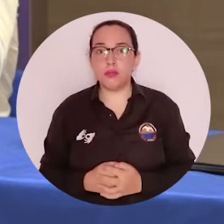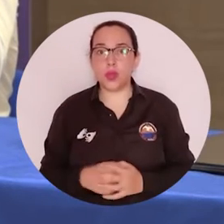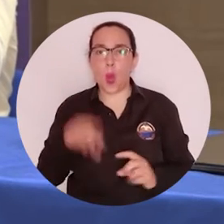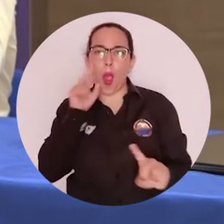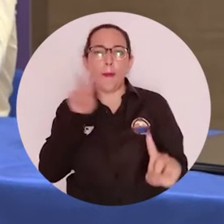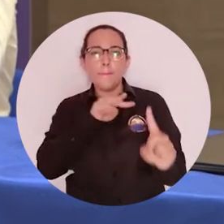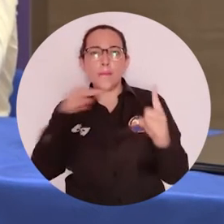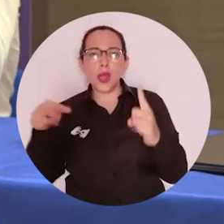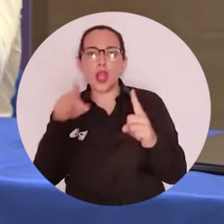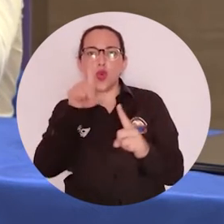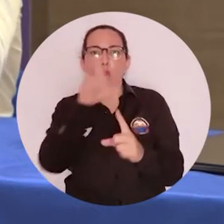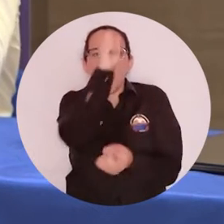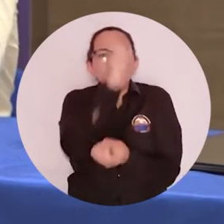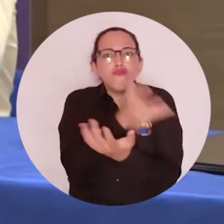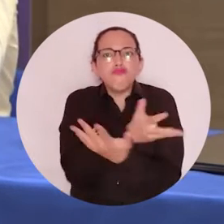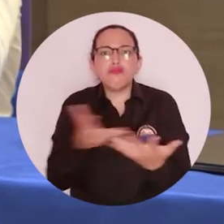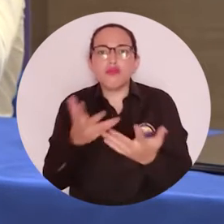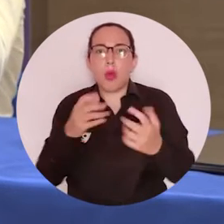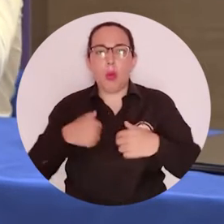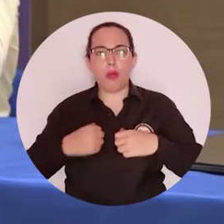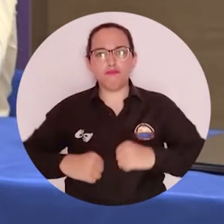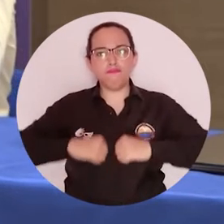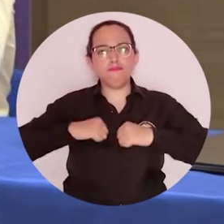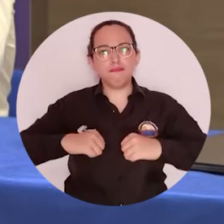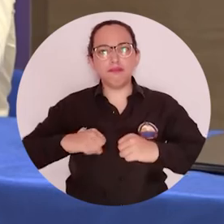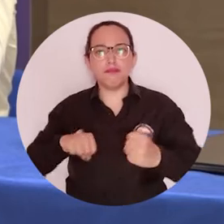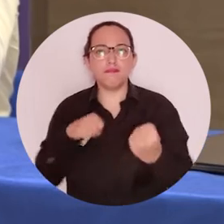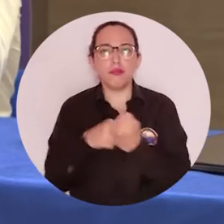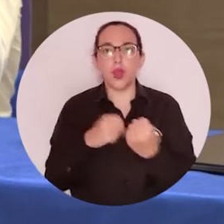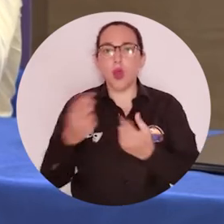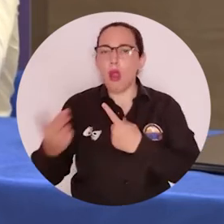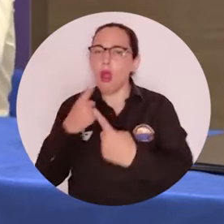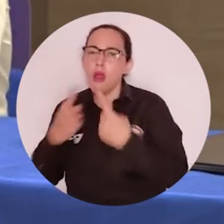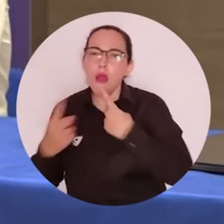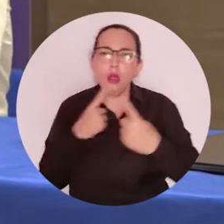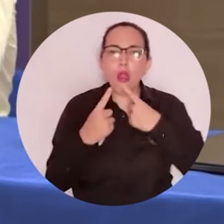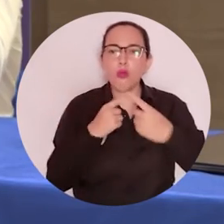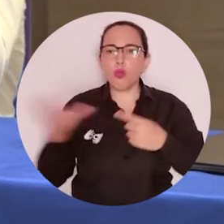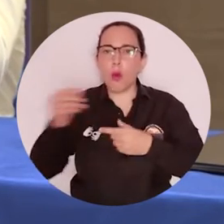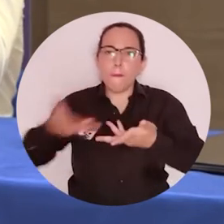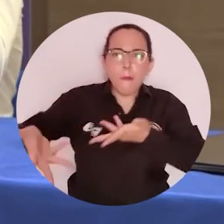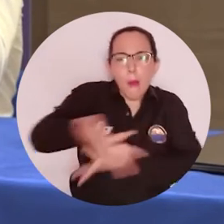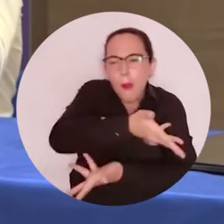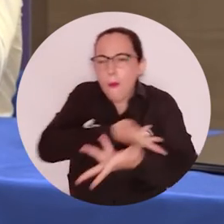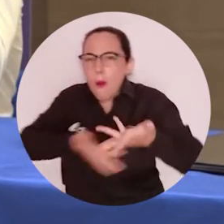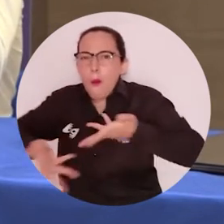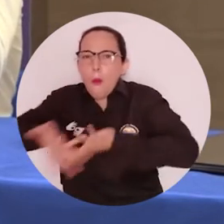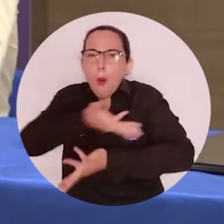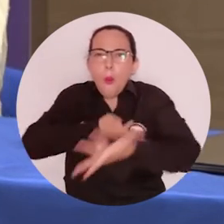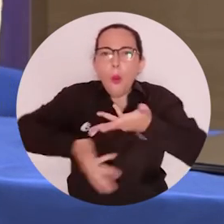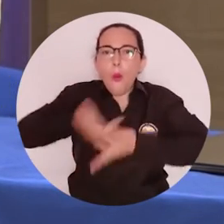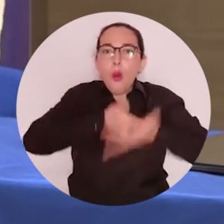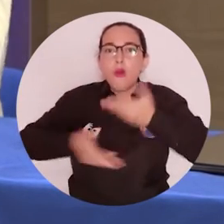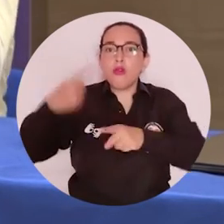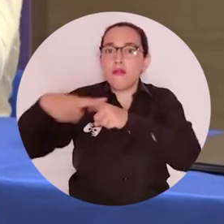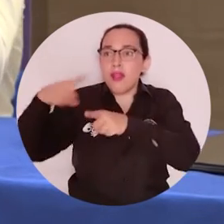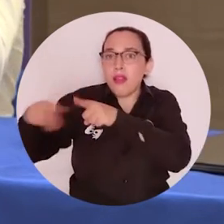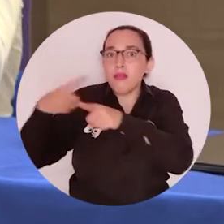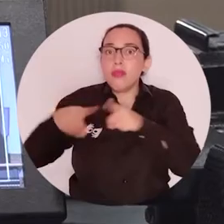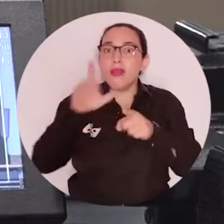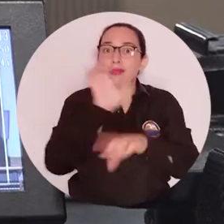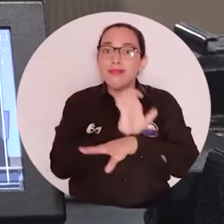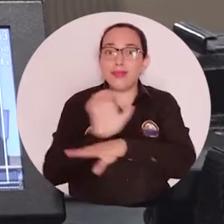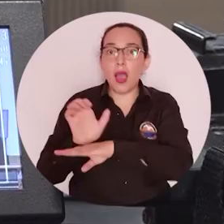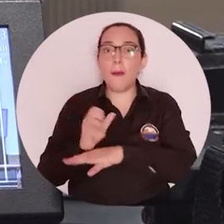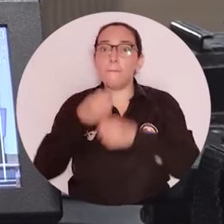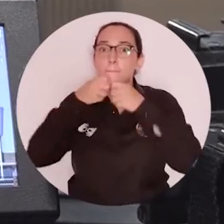perspectiva intercultural y de sostenibilidad, en un diálogo fluido, en una cooperación armónica con todos los entes públicos y privados.